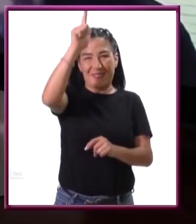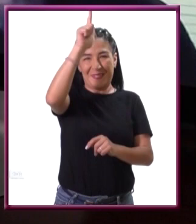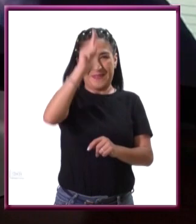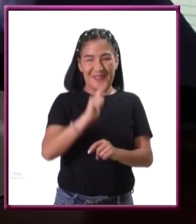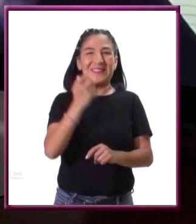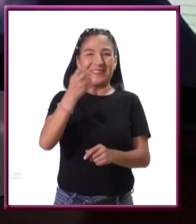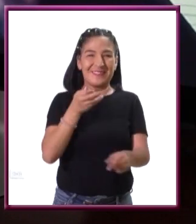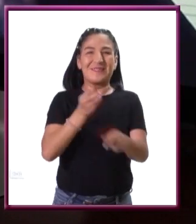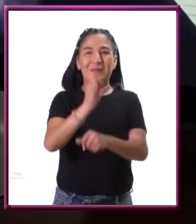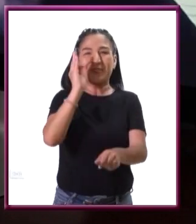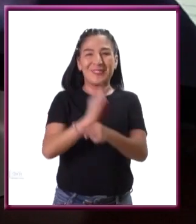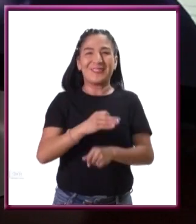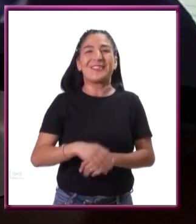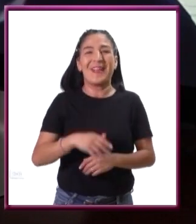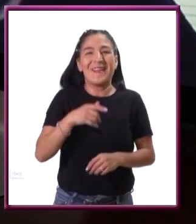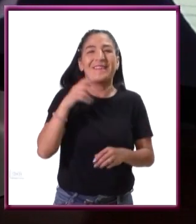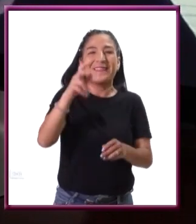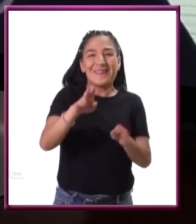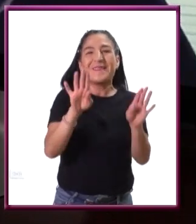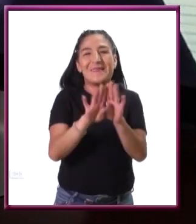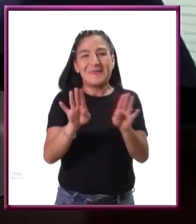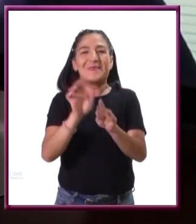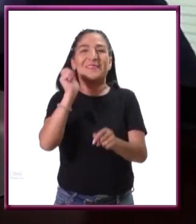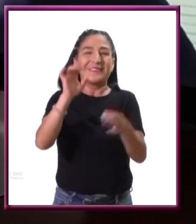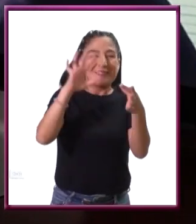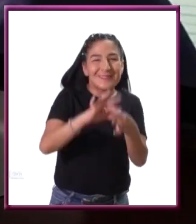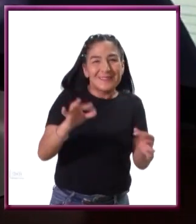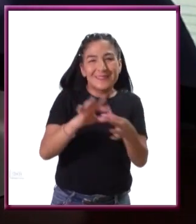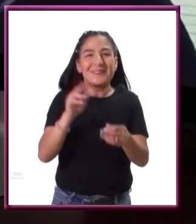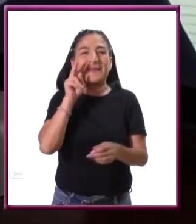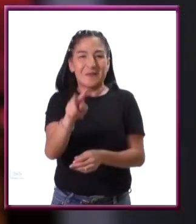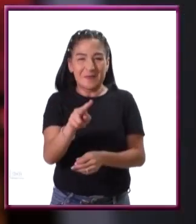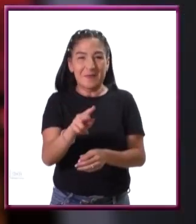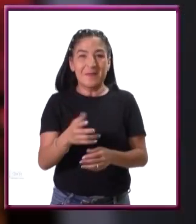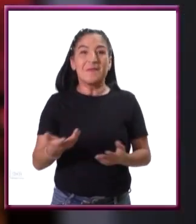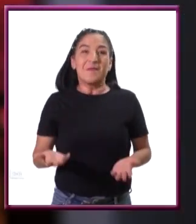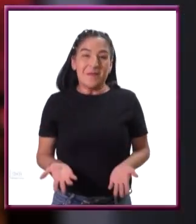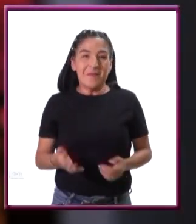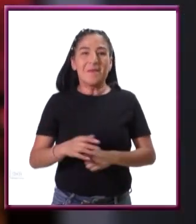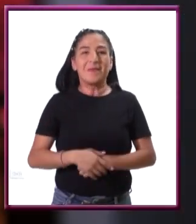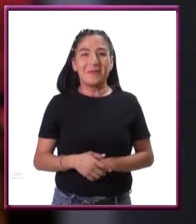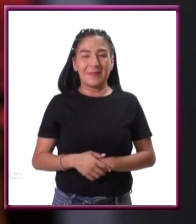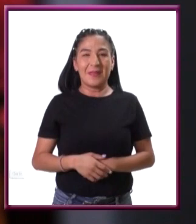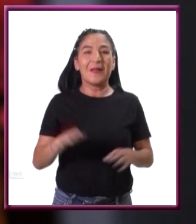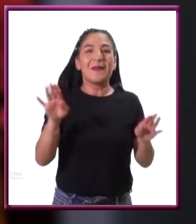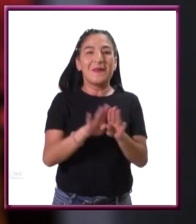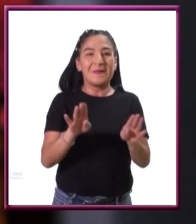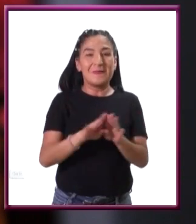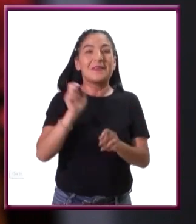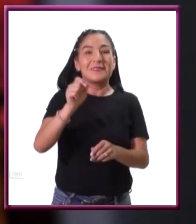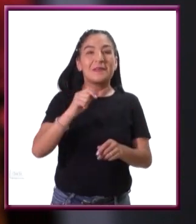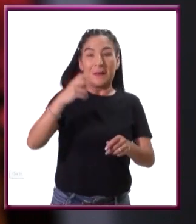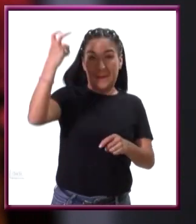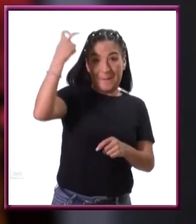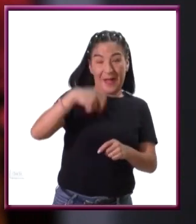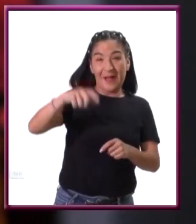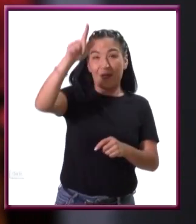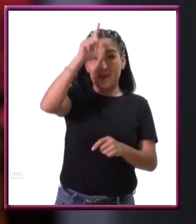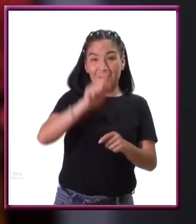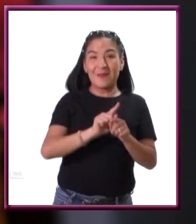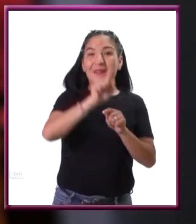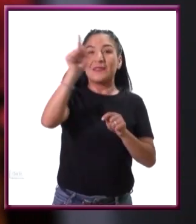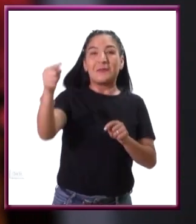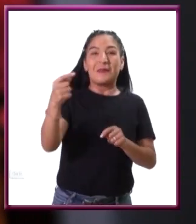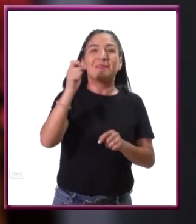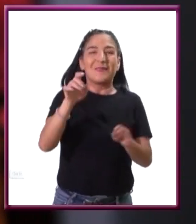película. Sin embargo, hay que matizar algo, o sea, la película se llama Viaje a la Luna, pero más bien es una película de fantasía, ¿no?